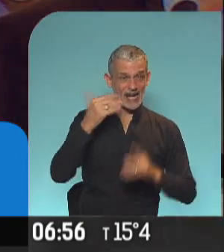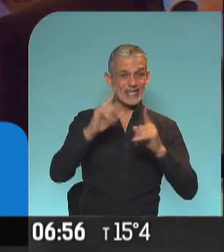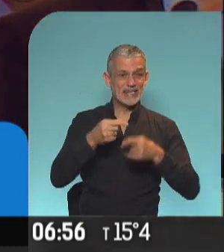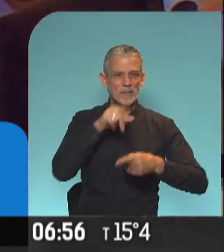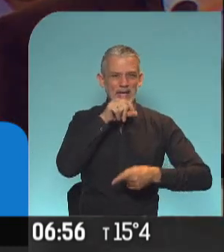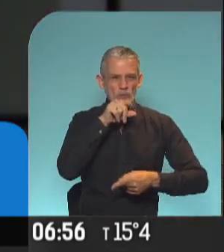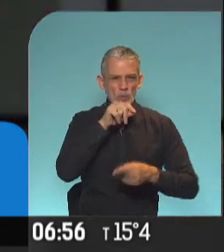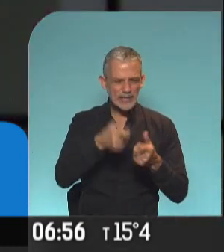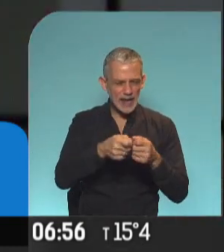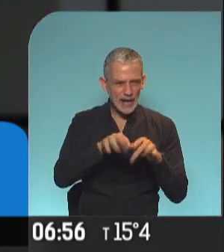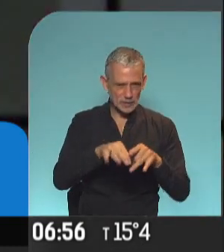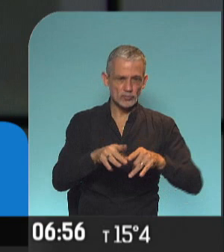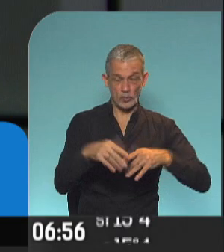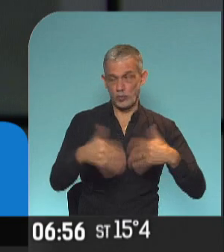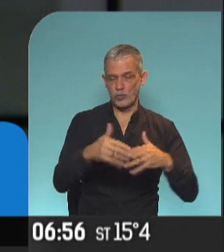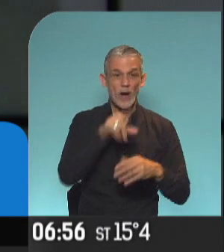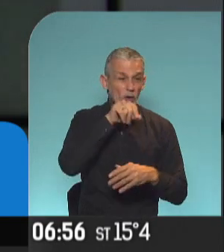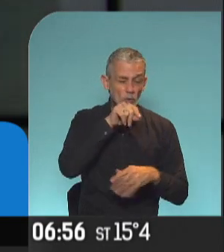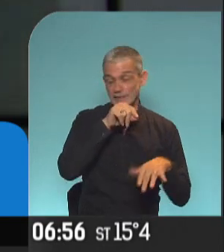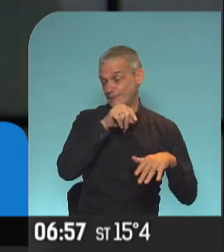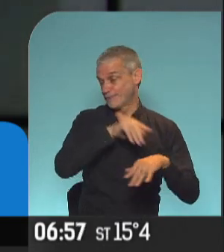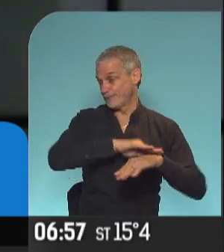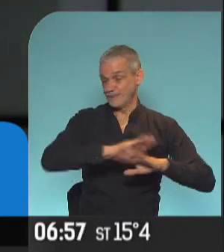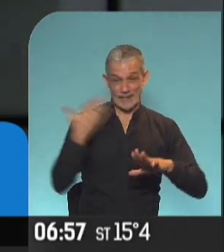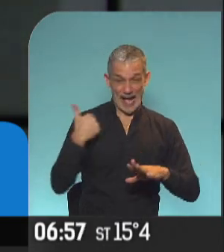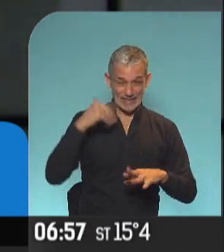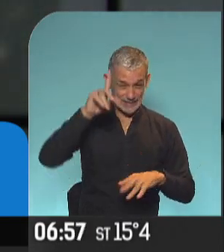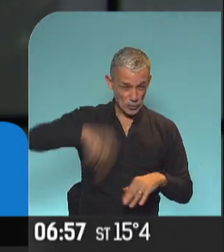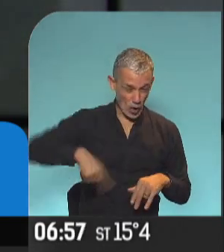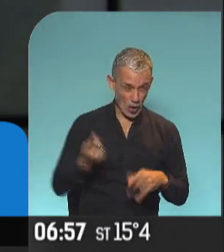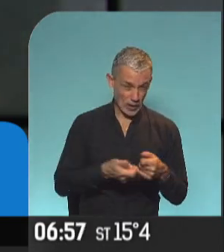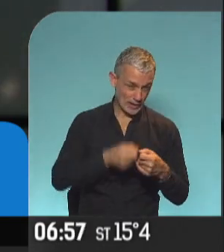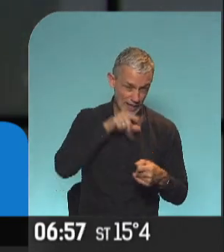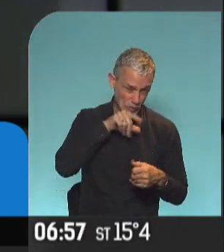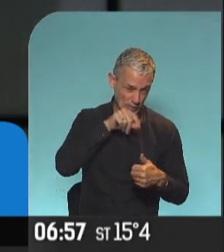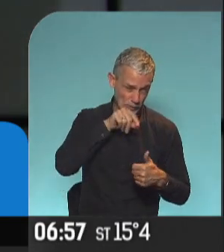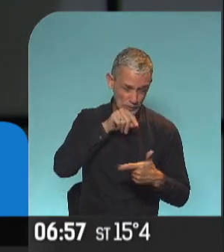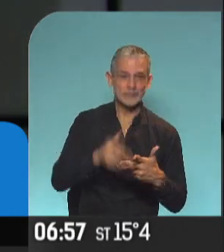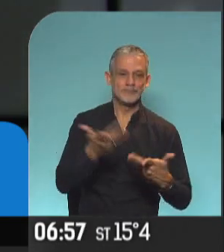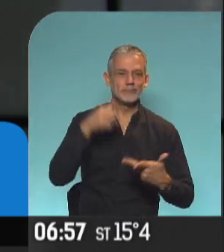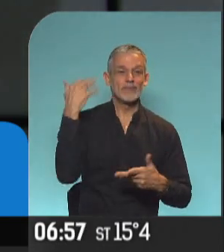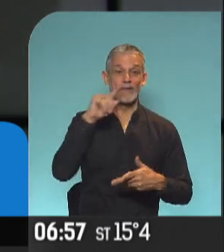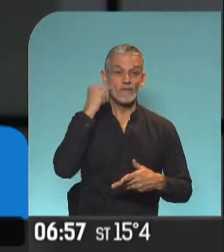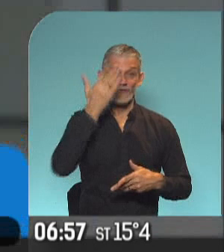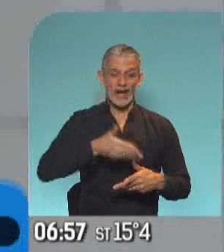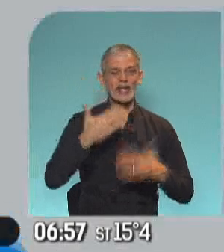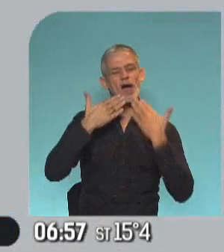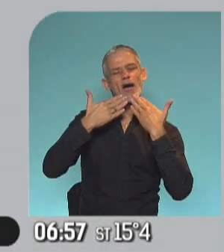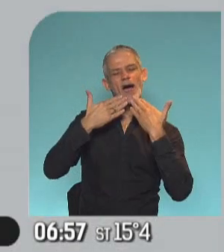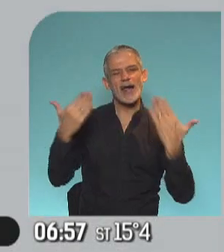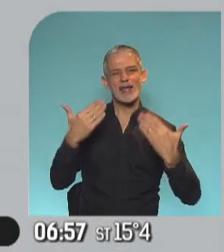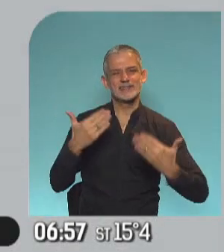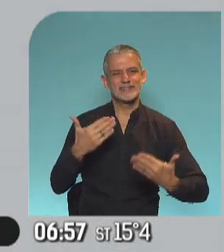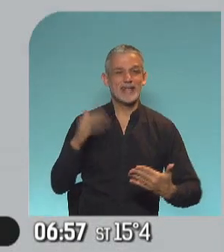la red social, ¿no? Te decía, muy intensas las redes sociales durante toda la jornada de ayer y el presidente Alberto Fernández agradeciendo